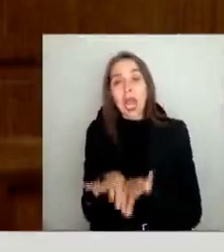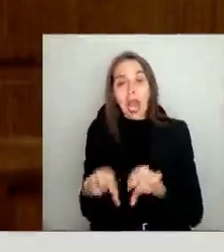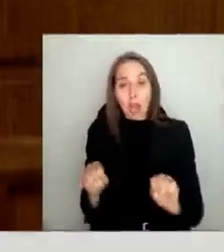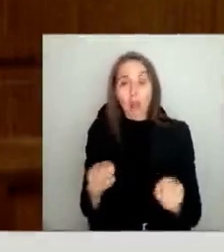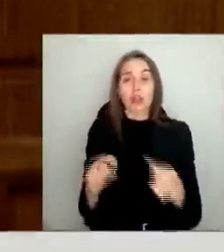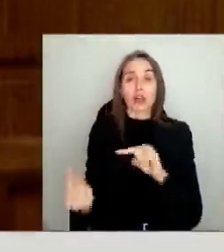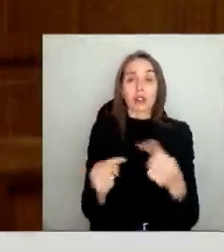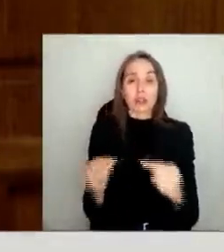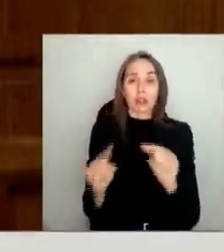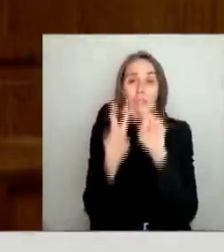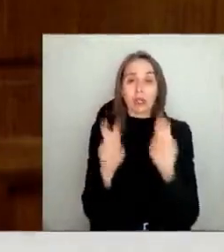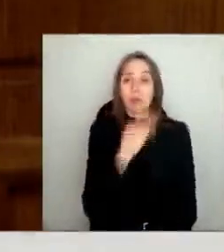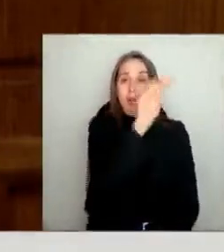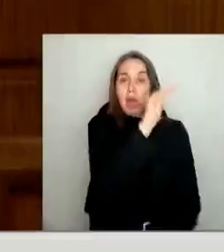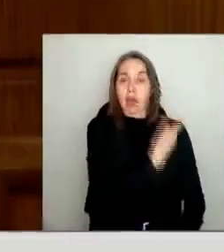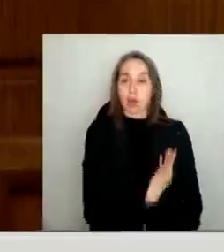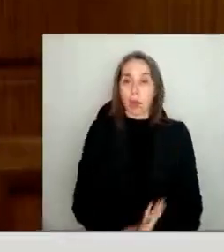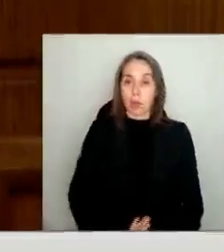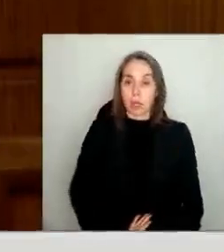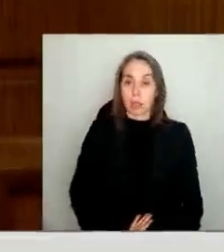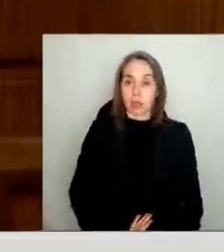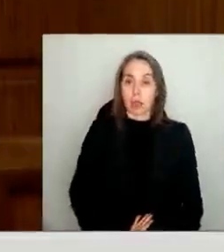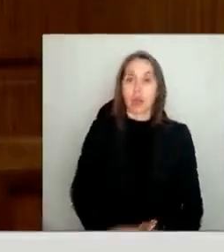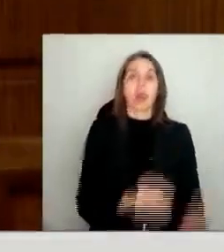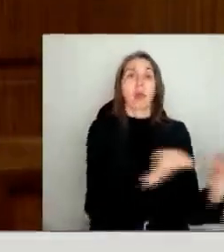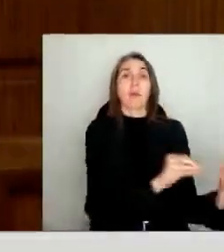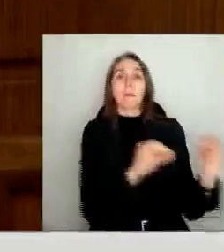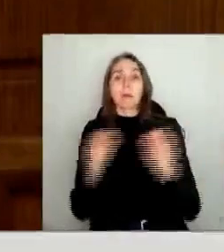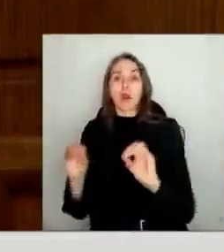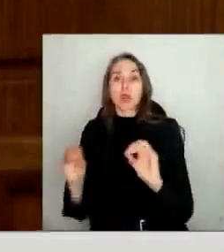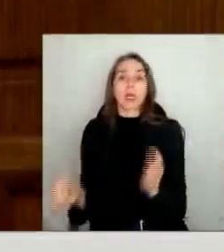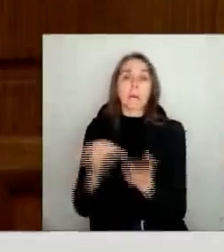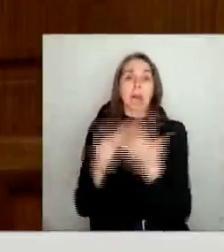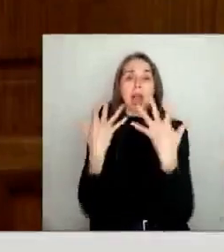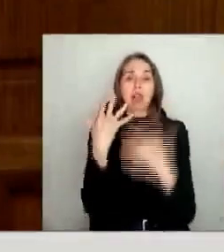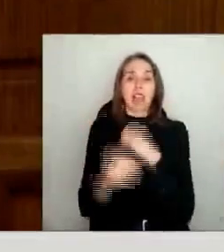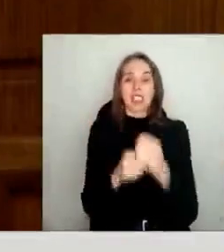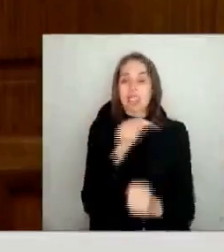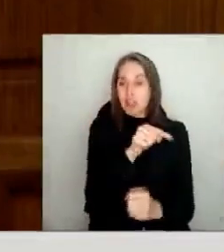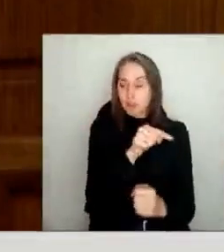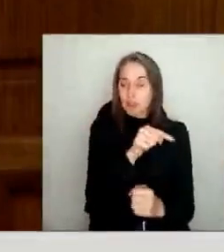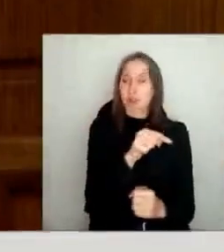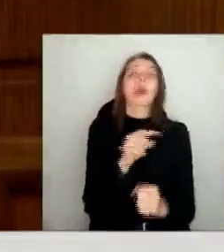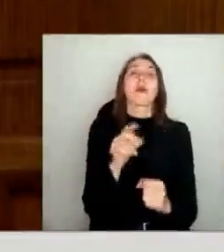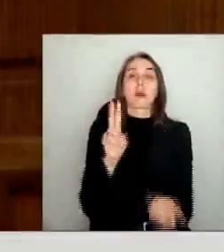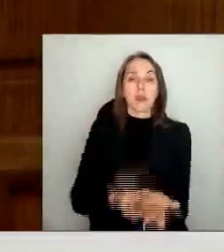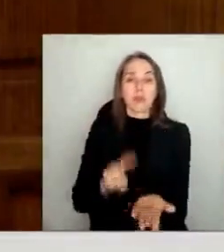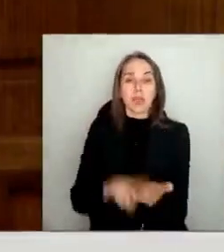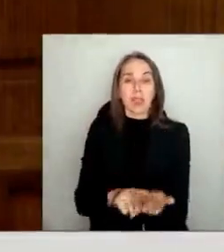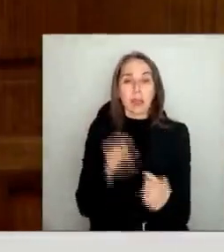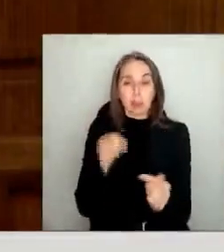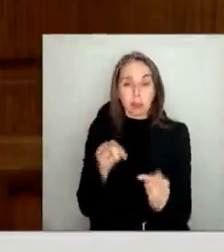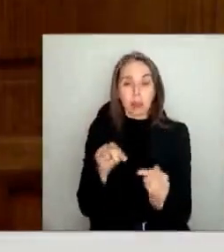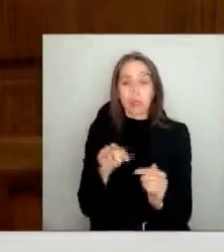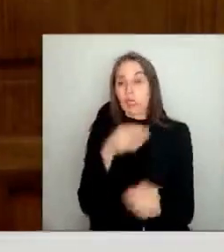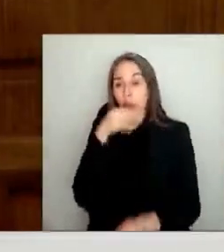llamado al gobierno que efectivamente prorrogue por 10 años pero de verdad Creo que además por esta vía como decía el